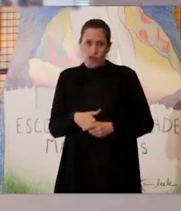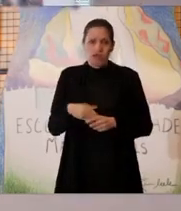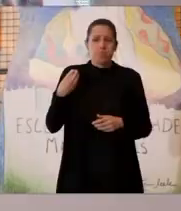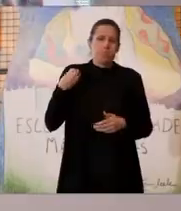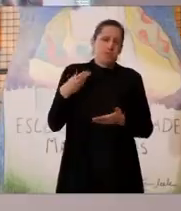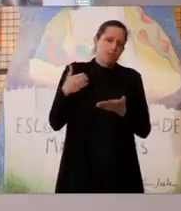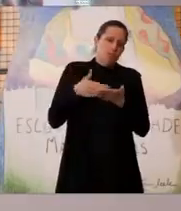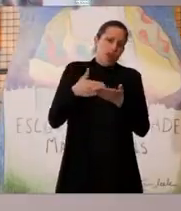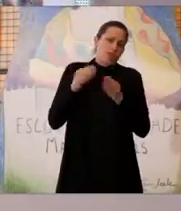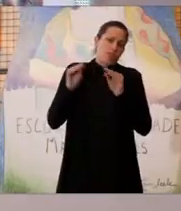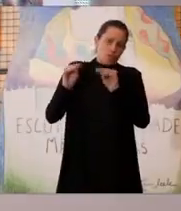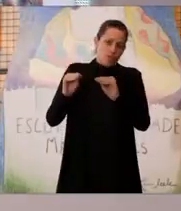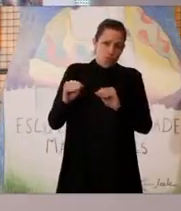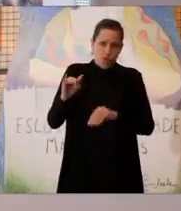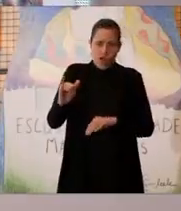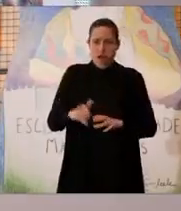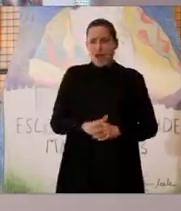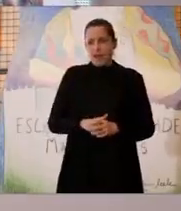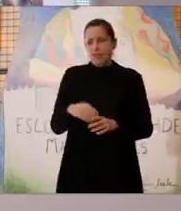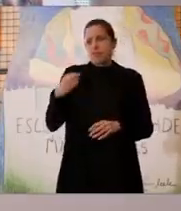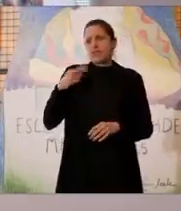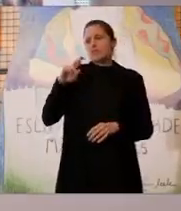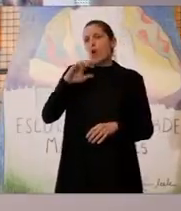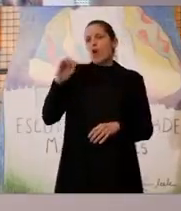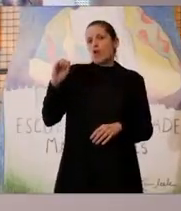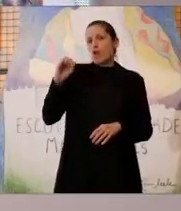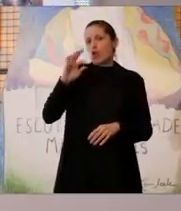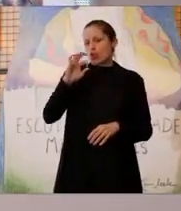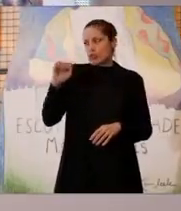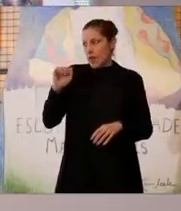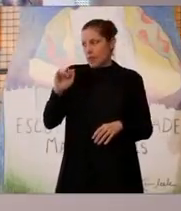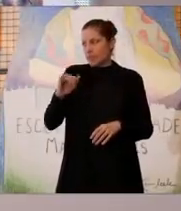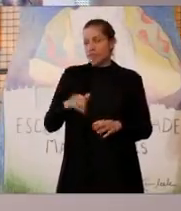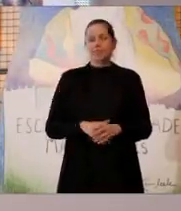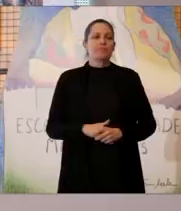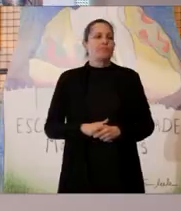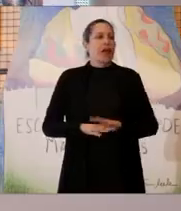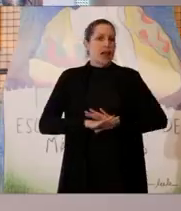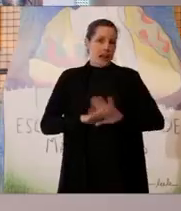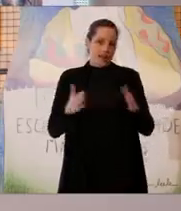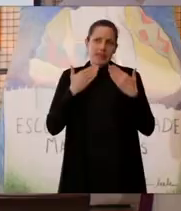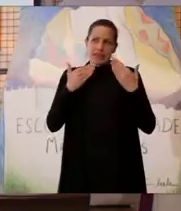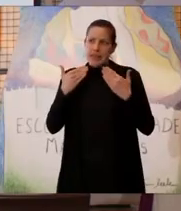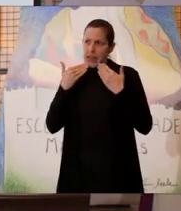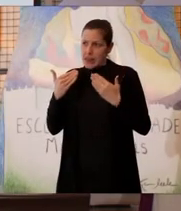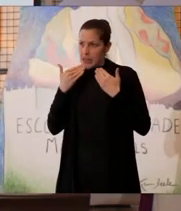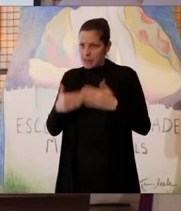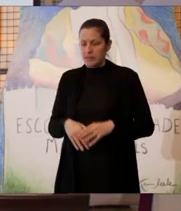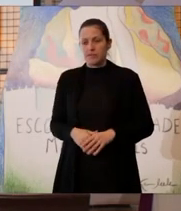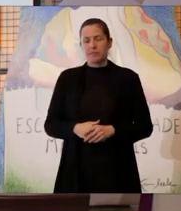además a rusa que está aquí que nuestra líder esa por Antonio más y nada más Muchas gracias